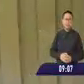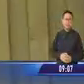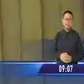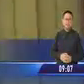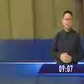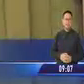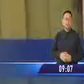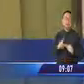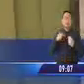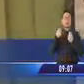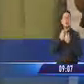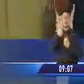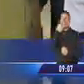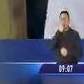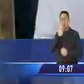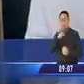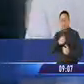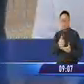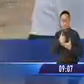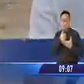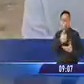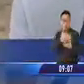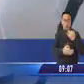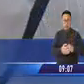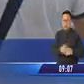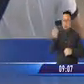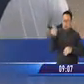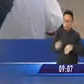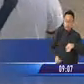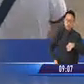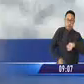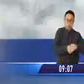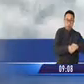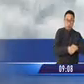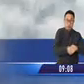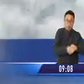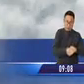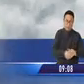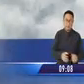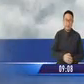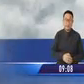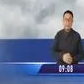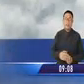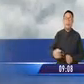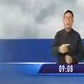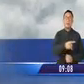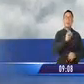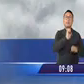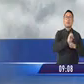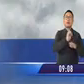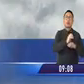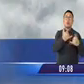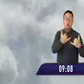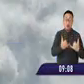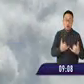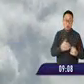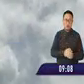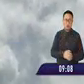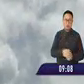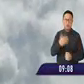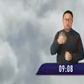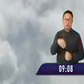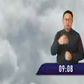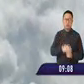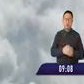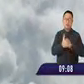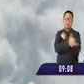dinero del narcotráfico a cambio de favores judiciales, indican penalistas, llevaría a nuestro país al borde de convertirse